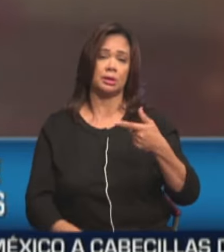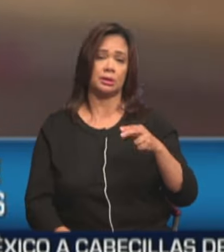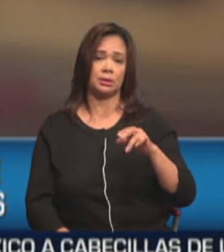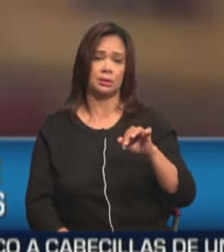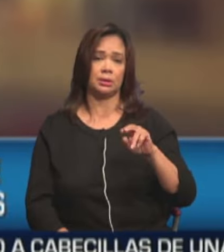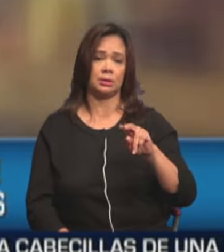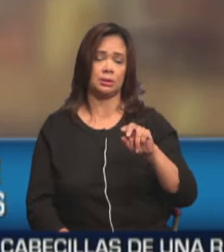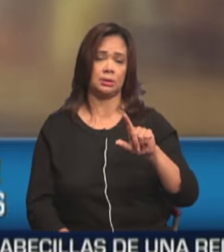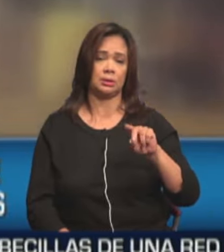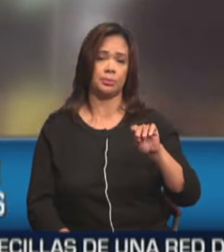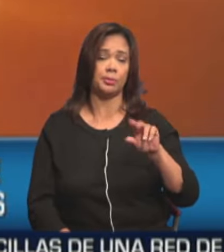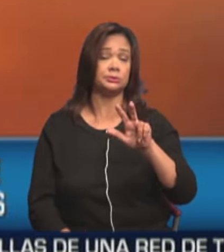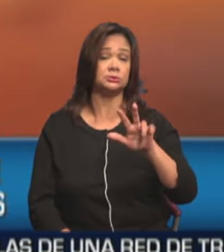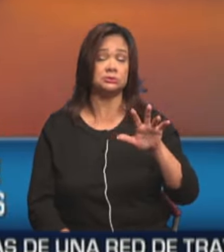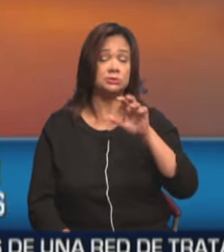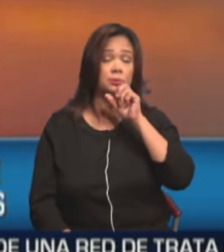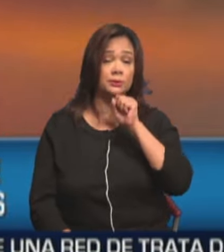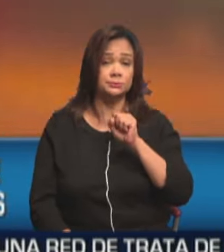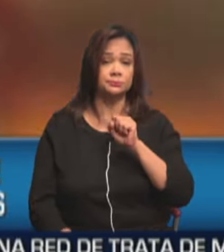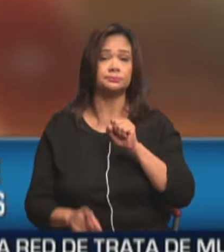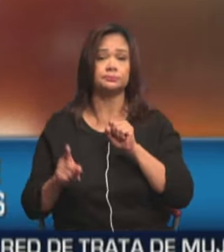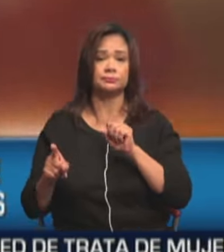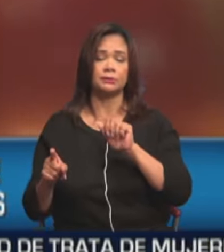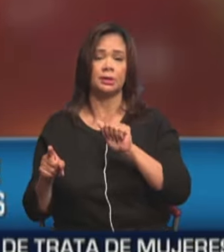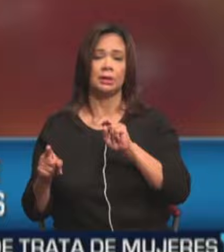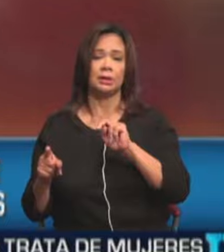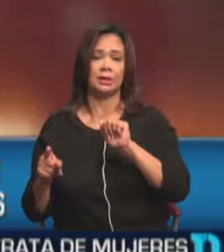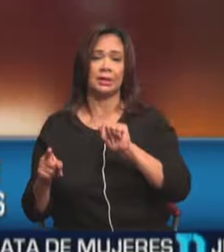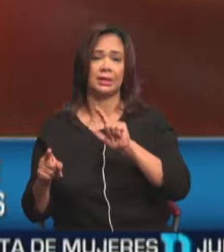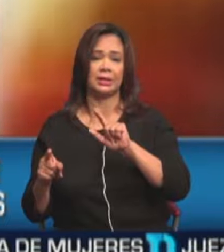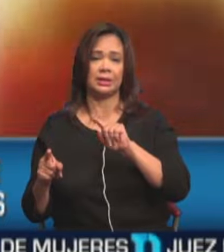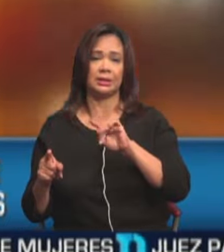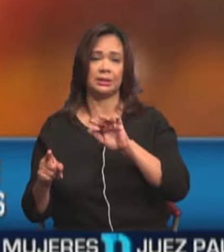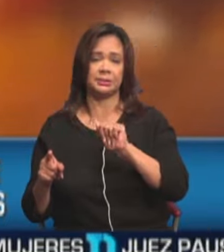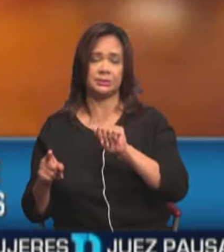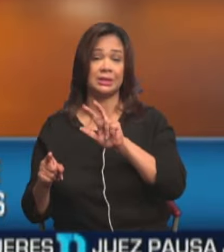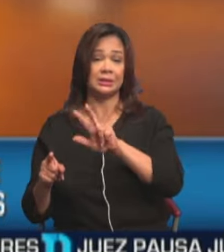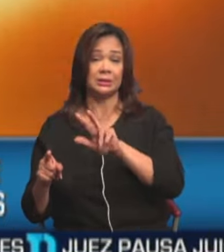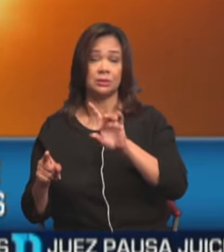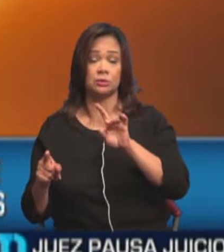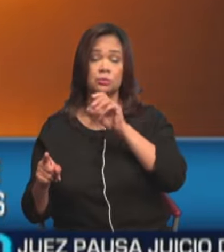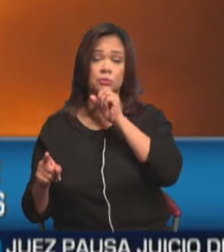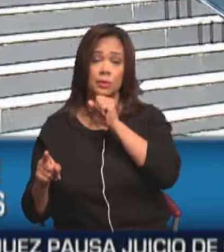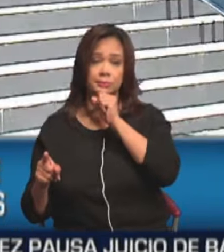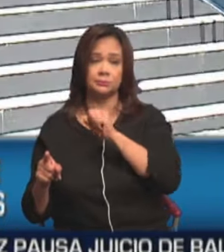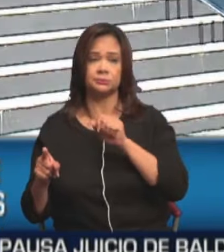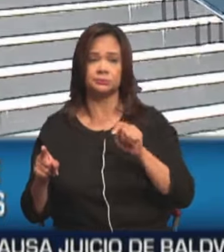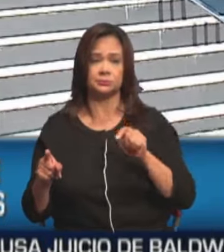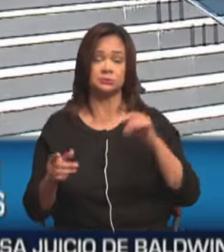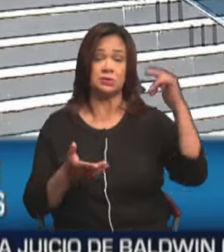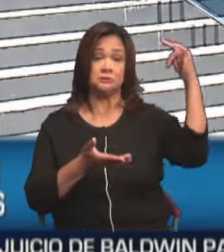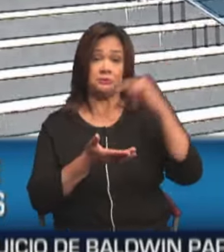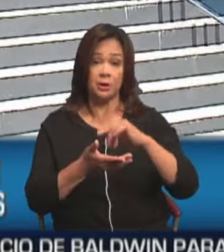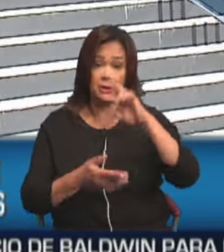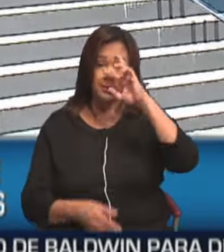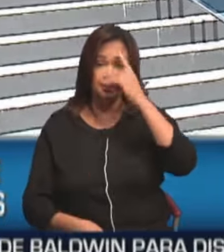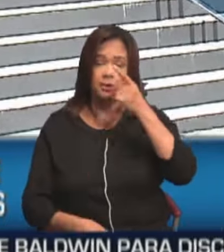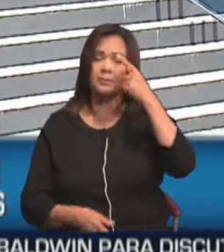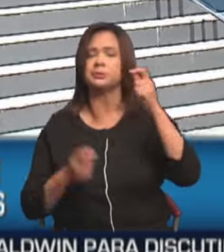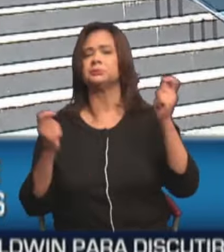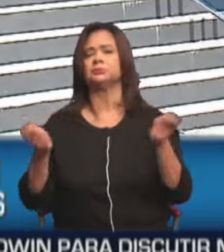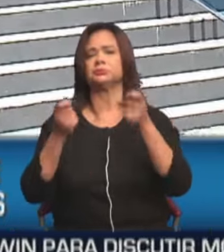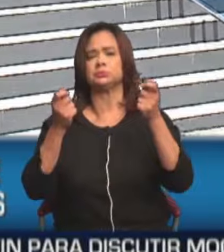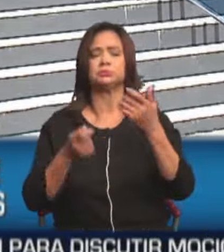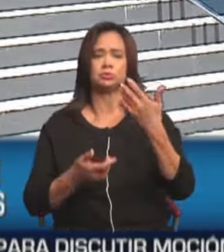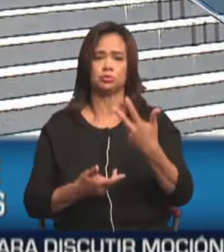Peña Marqués de 35 años y Ana Leticia cuello Heredia de 38 años viajaron al país para festejar que sus